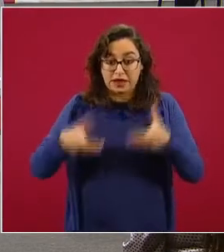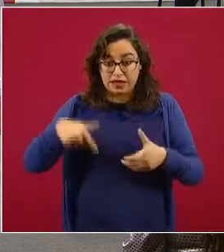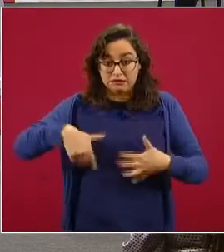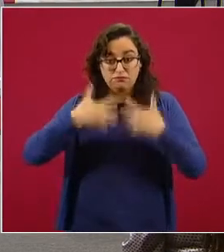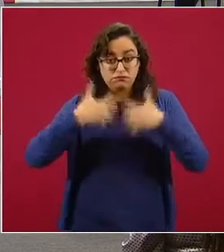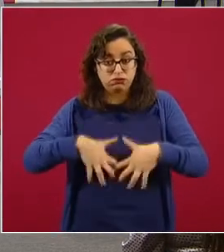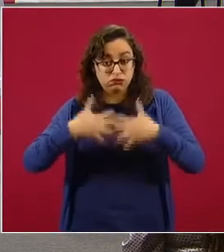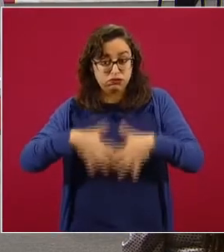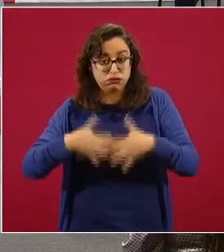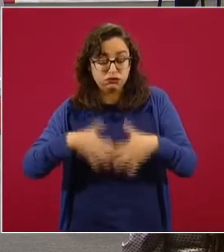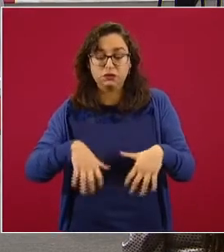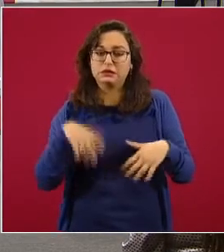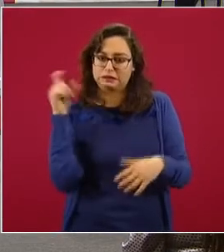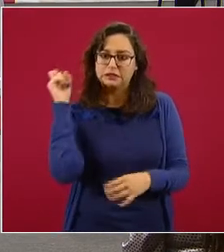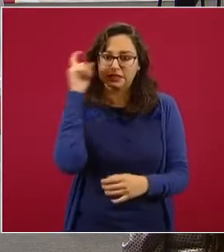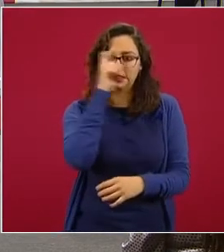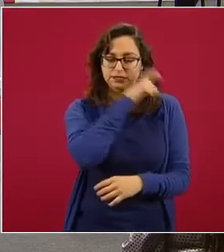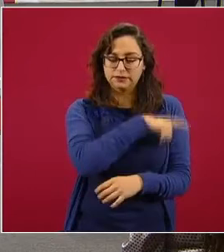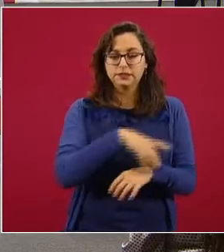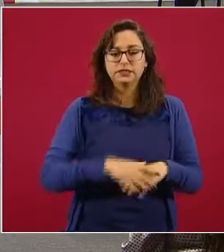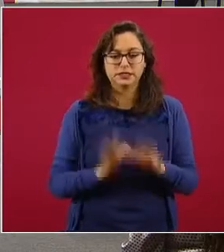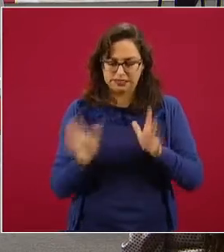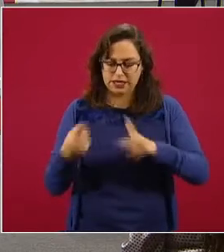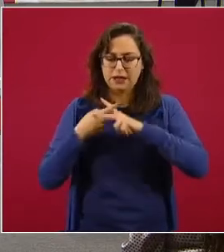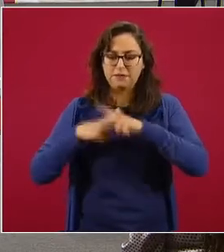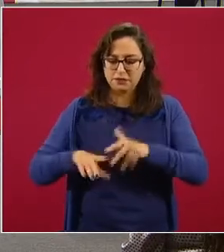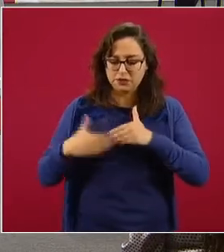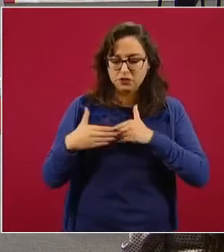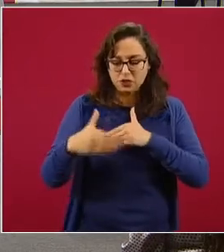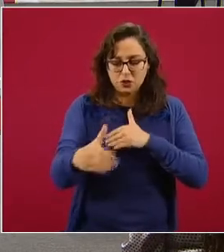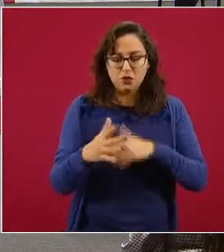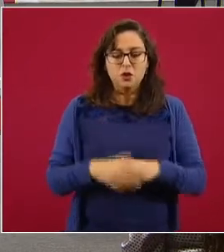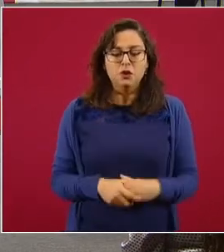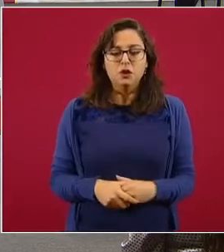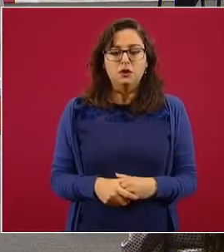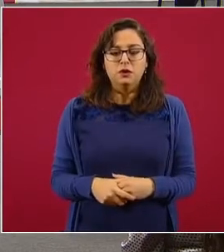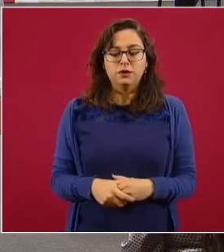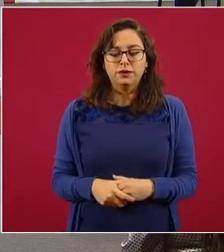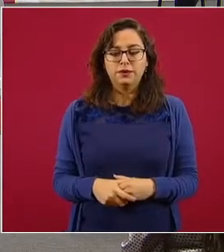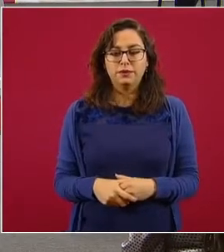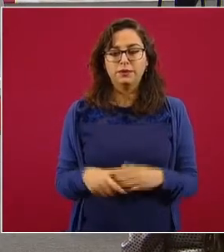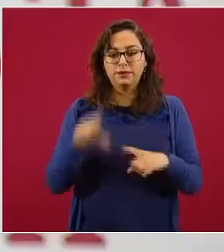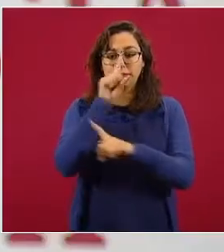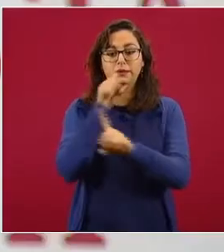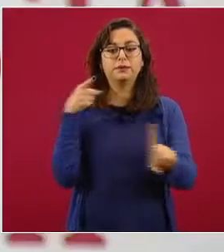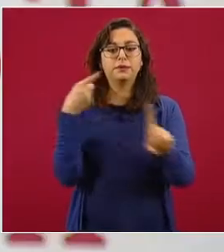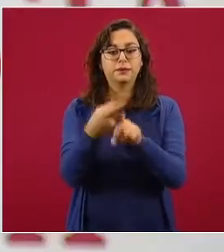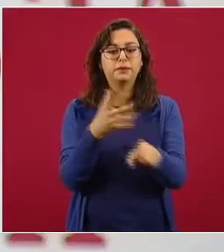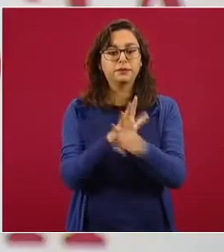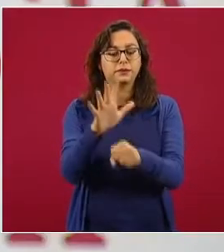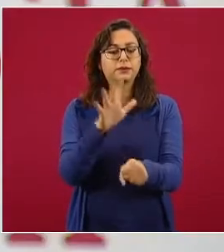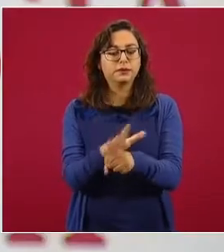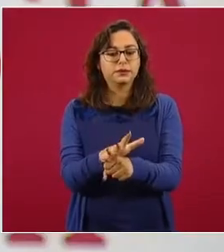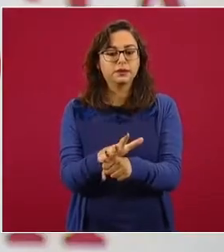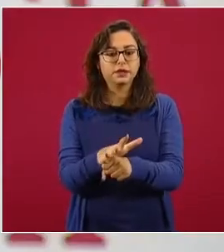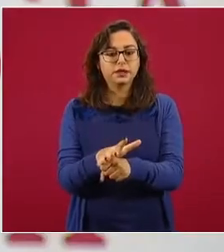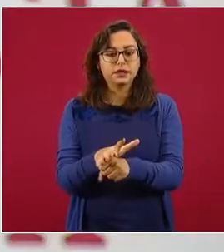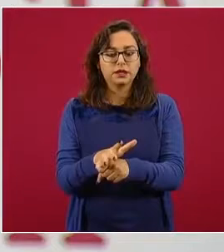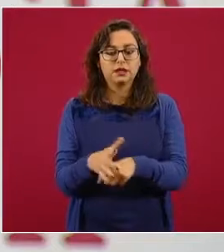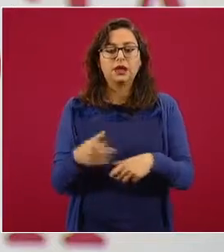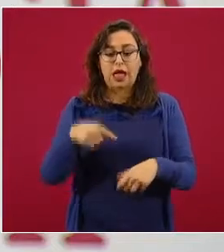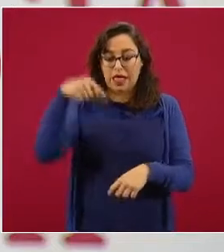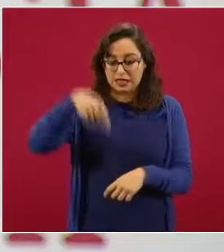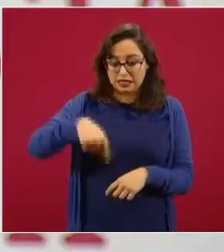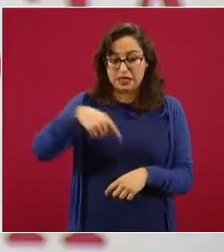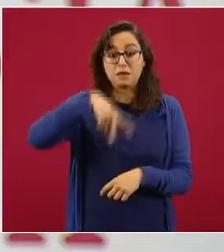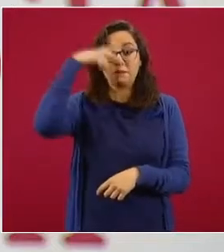México. Y la producción nacional en tiempo y forma. O sea, la meta es tener lista la producción en